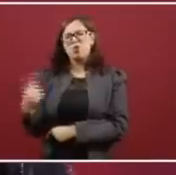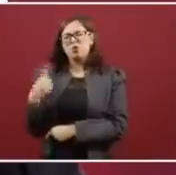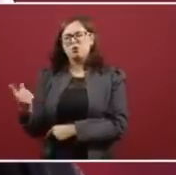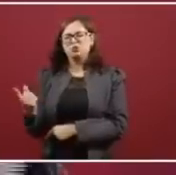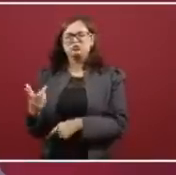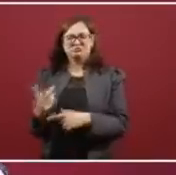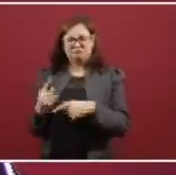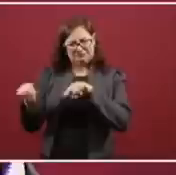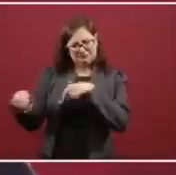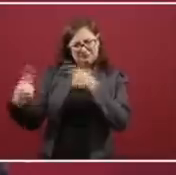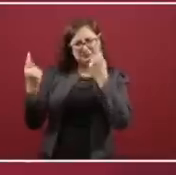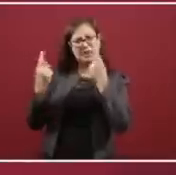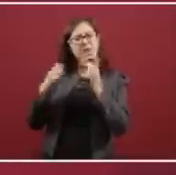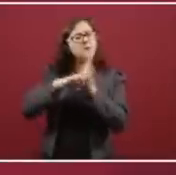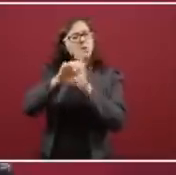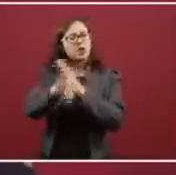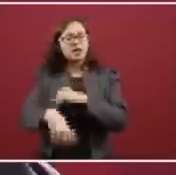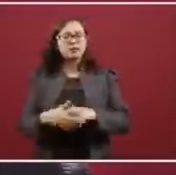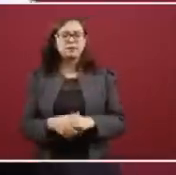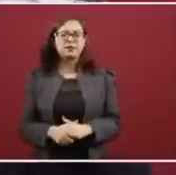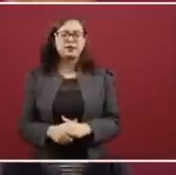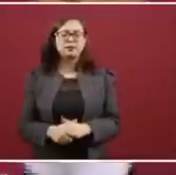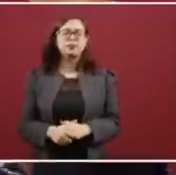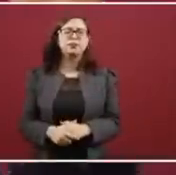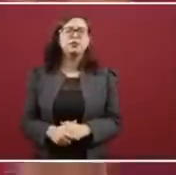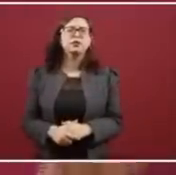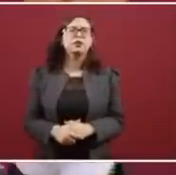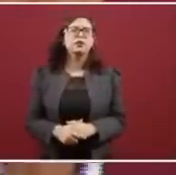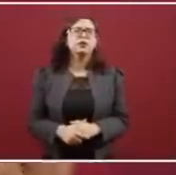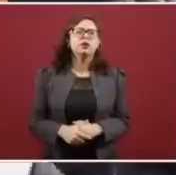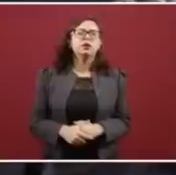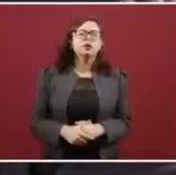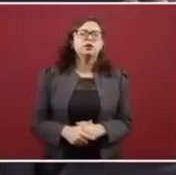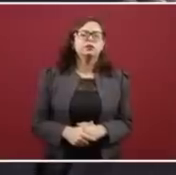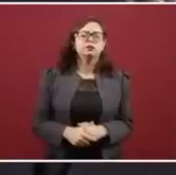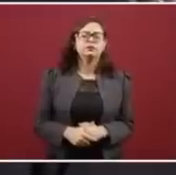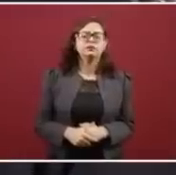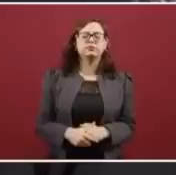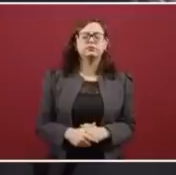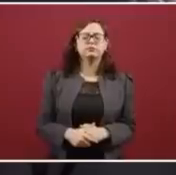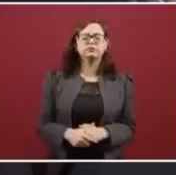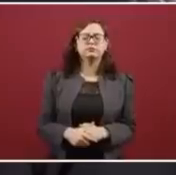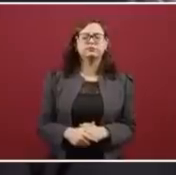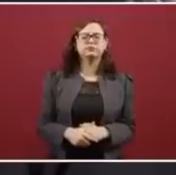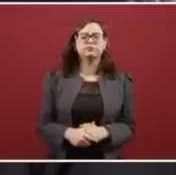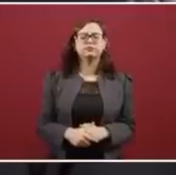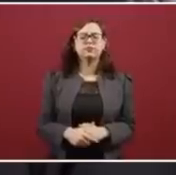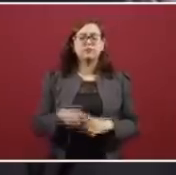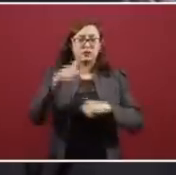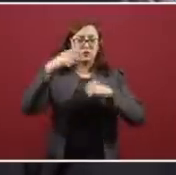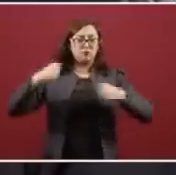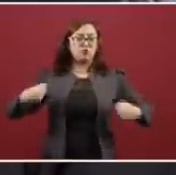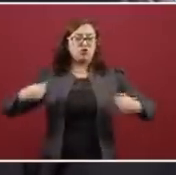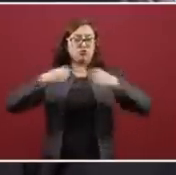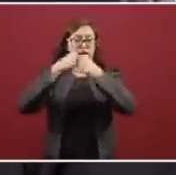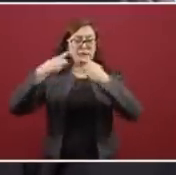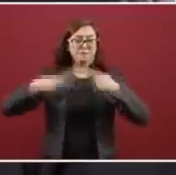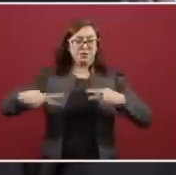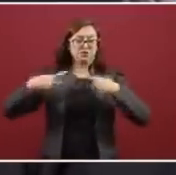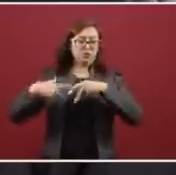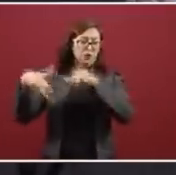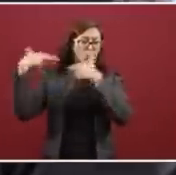él venía a plantear cuando estaban las huelgas en la frontera